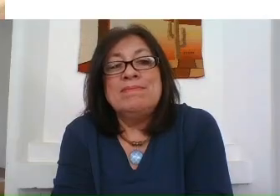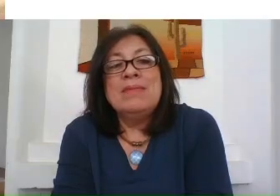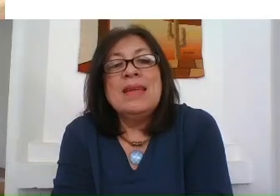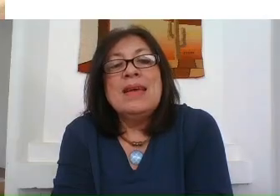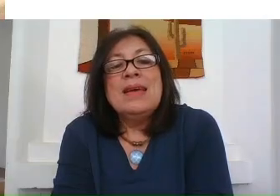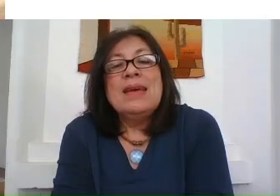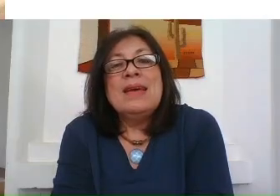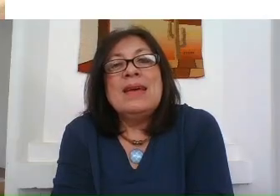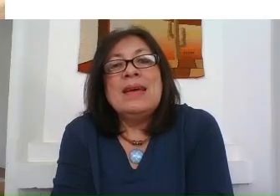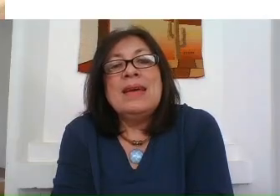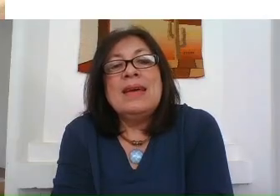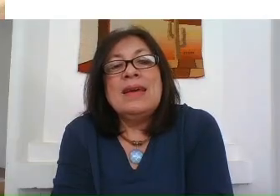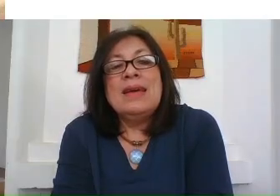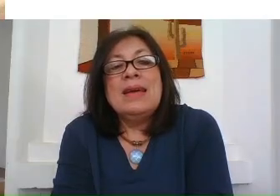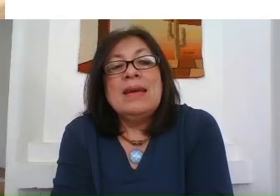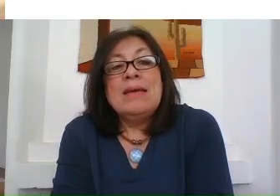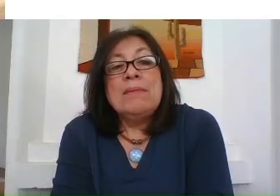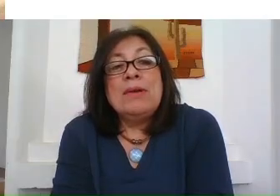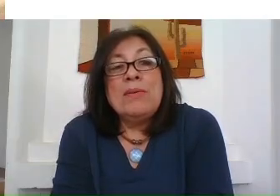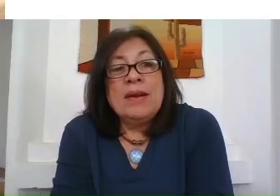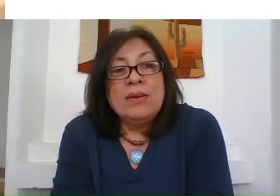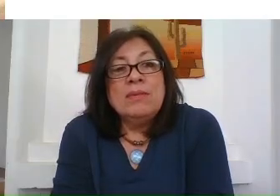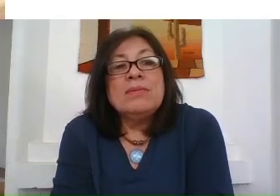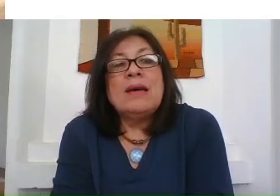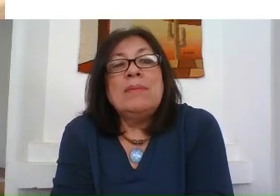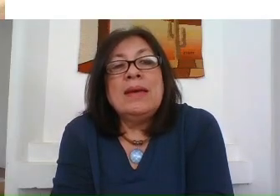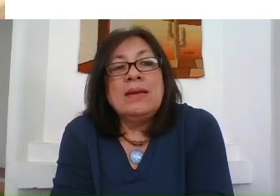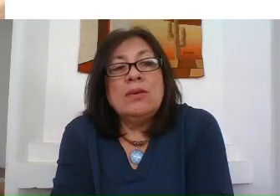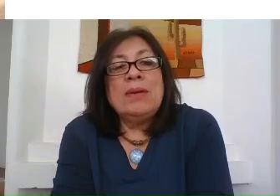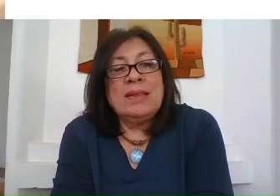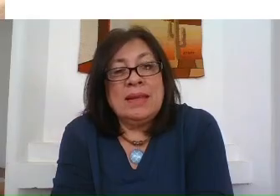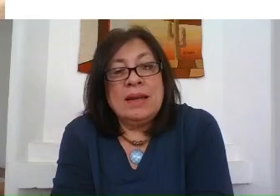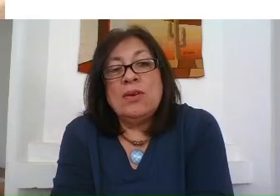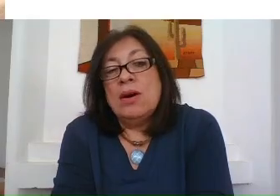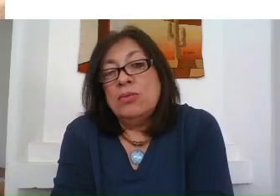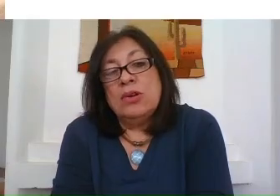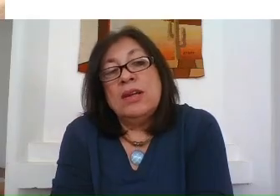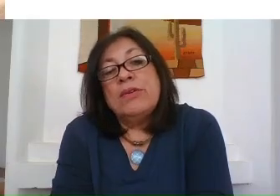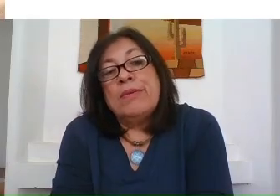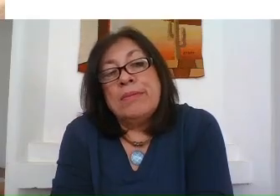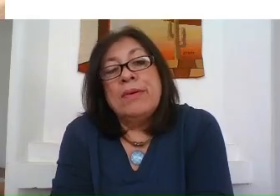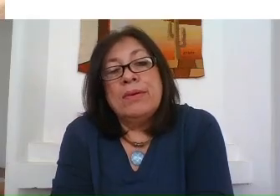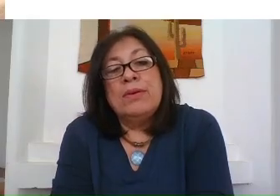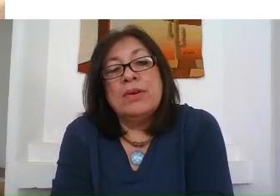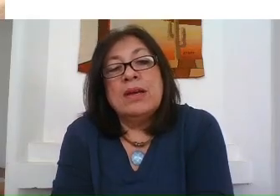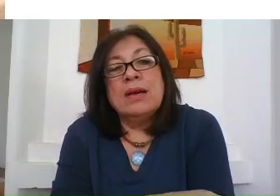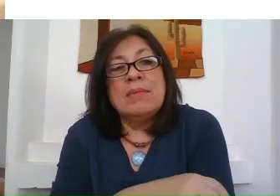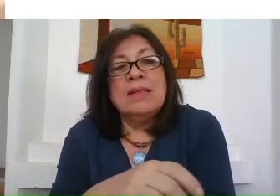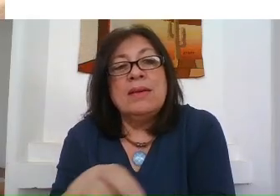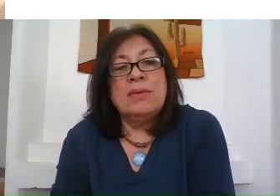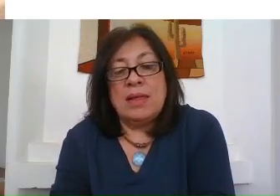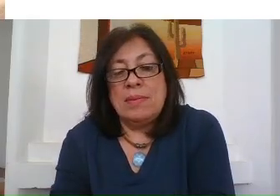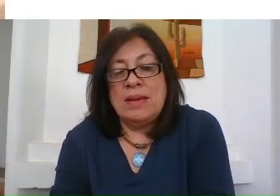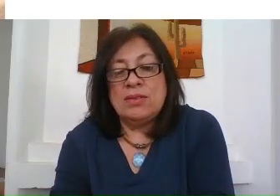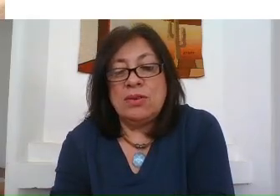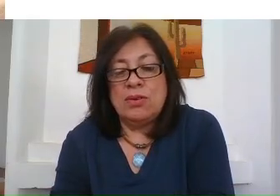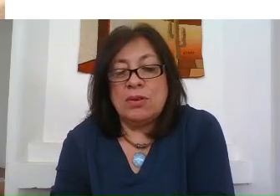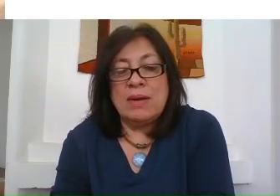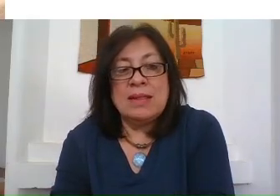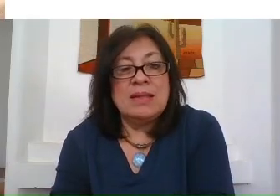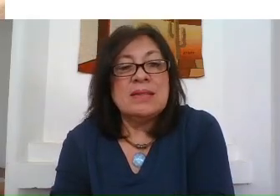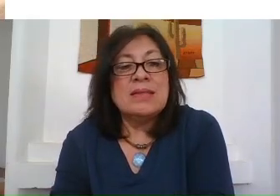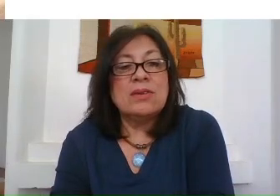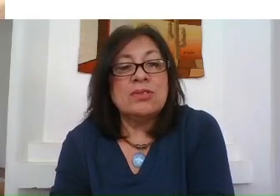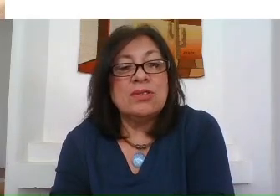autónomo. Eh, pero bueno, también lo plantean los autores como, lógicamente, una